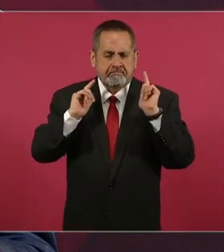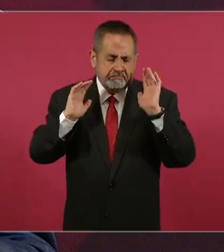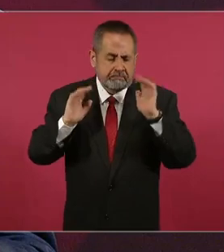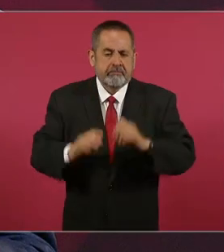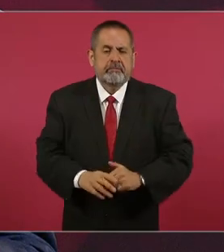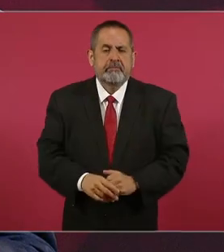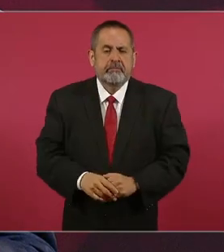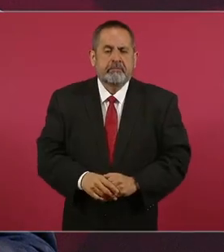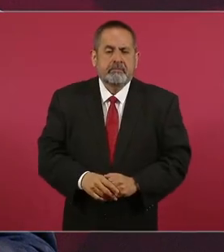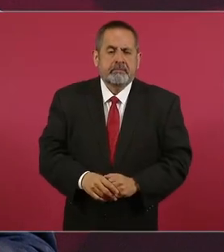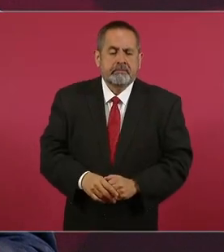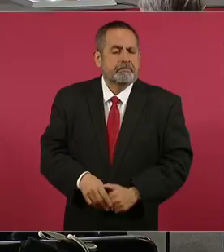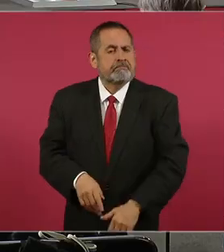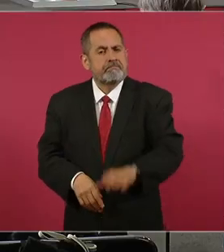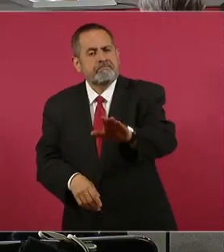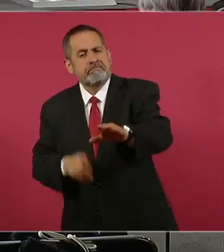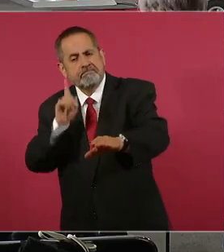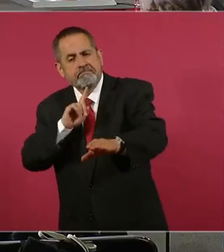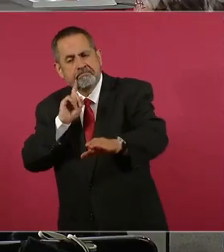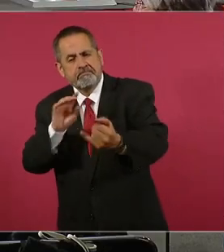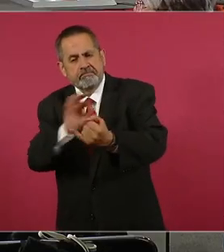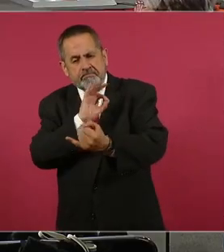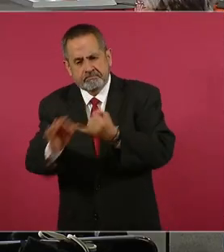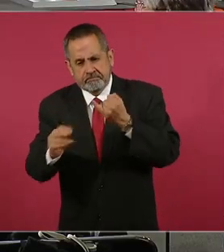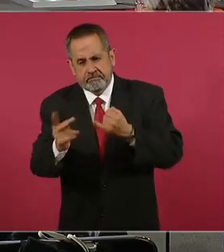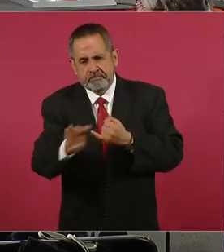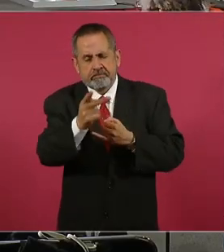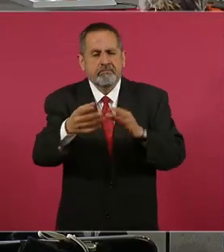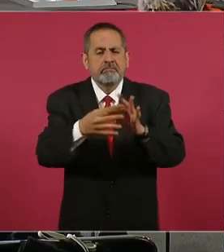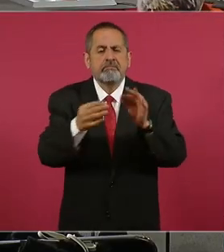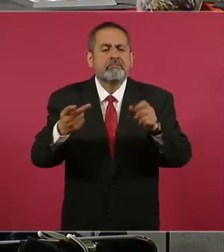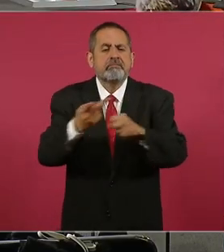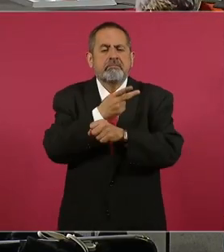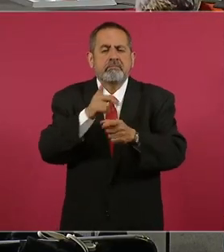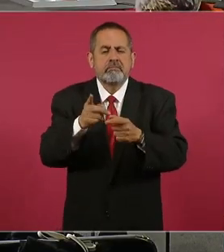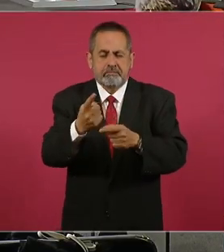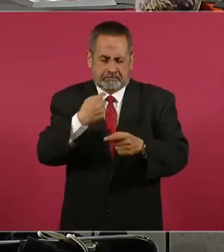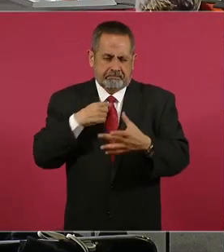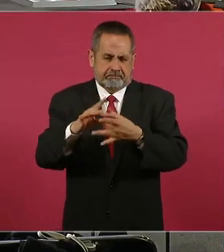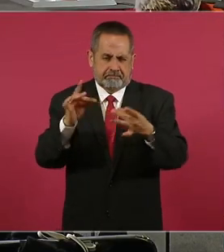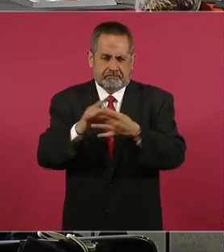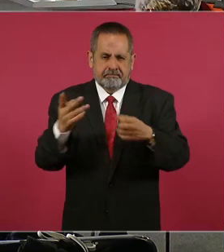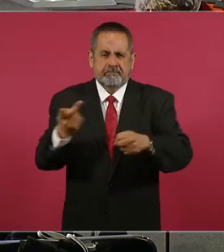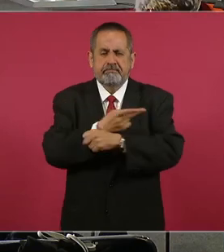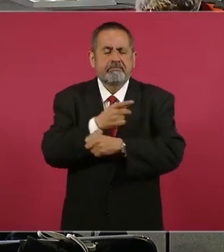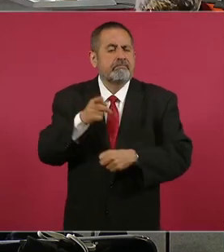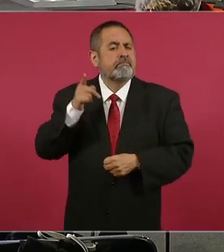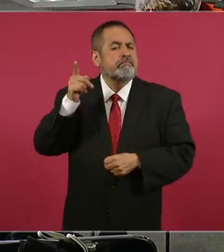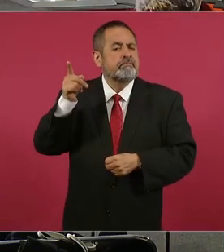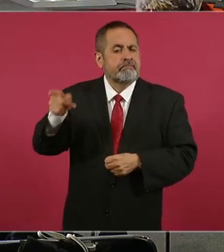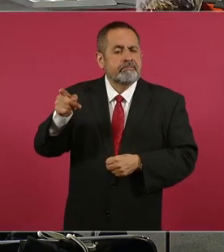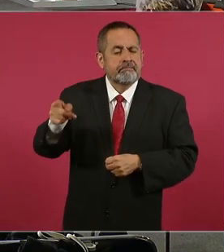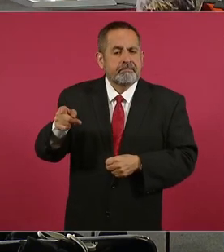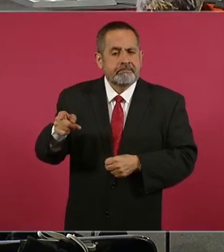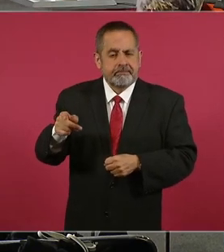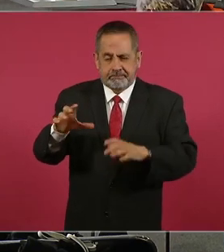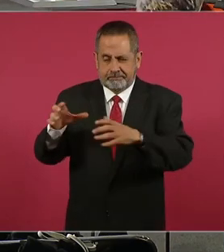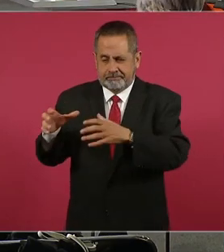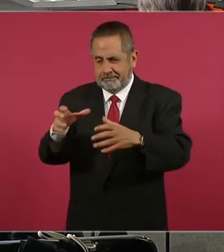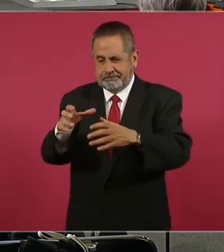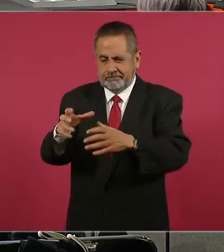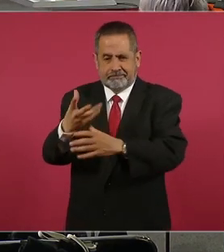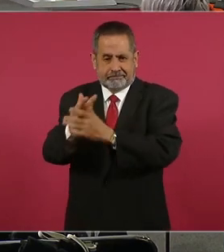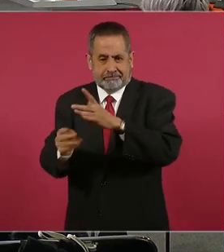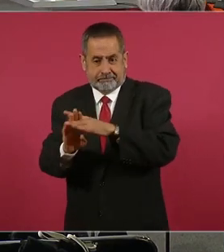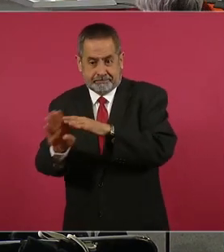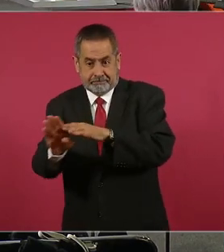Bien, presidente, para finalizar, nada más que nos platique un poco sobre lo que sucedió, o mucho sobre lo que sucedió con el tema de la liberación de estas personas migrantes